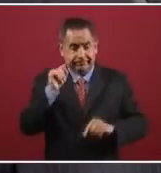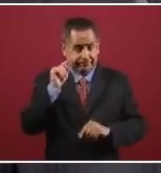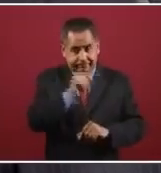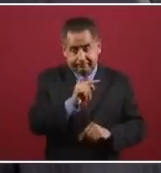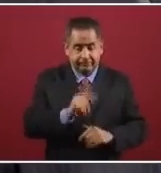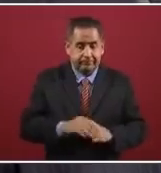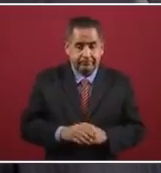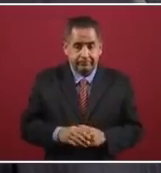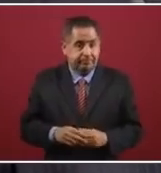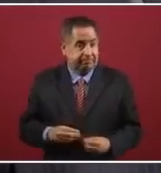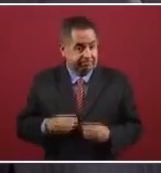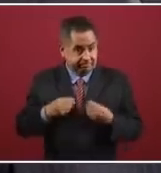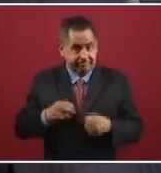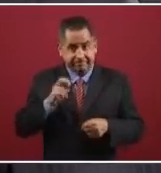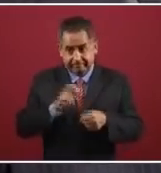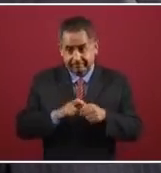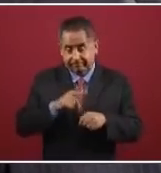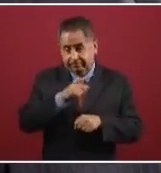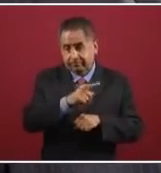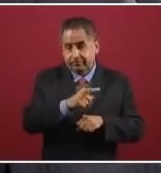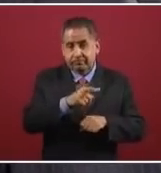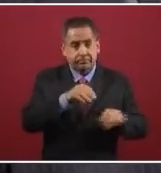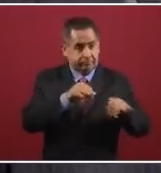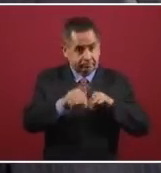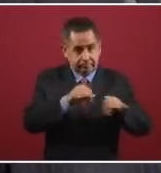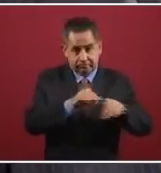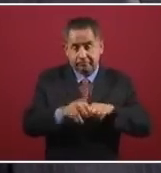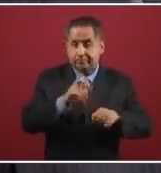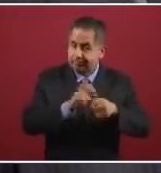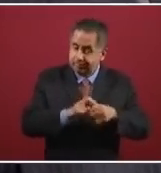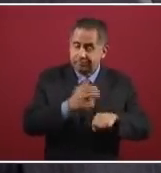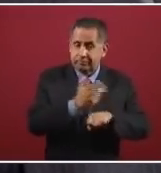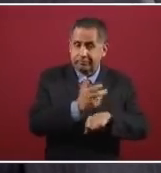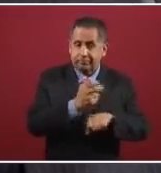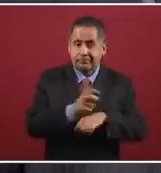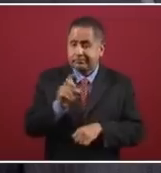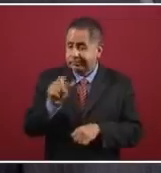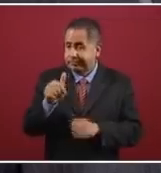que viven y trabajan en Estados Unidos.